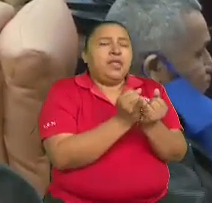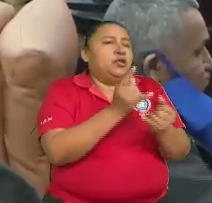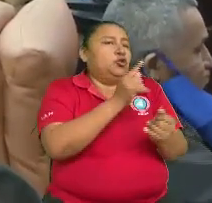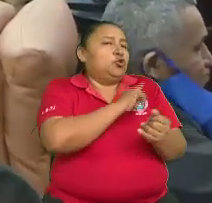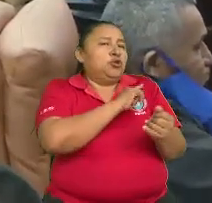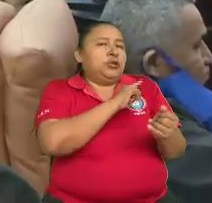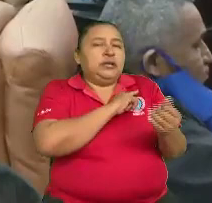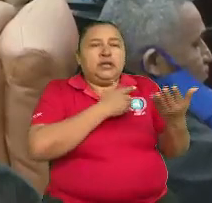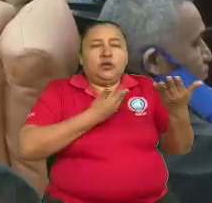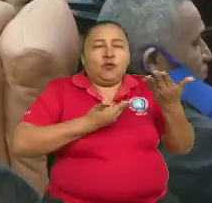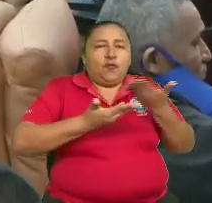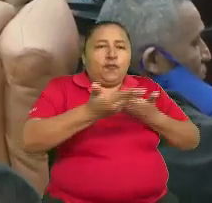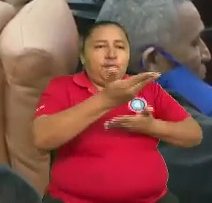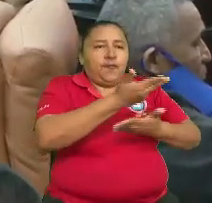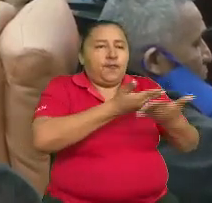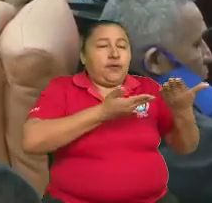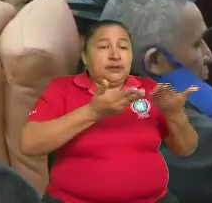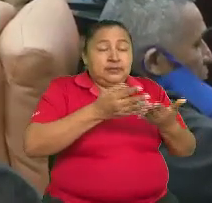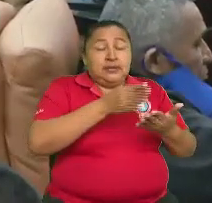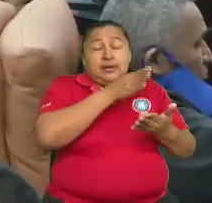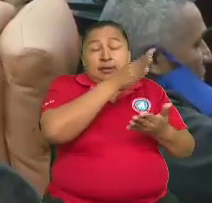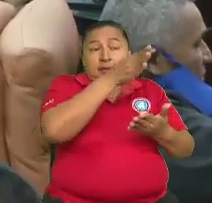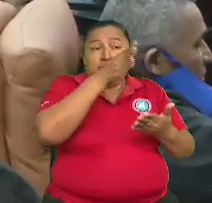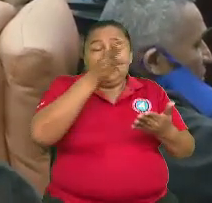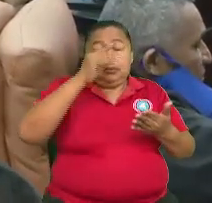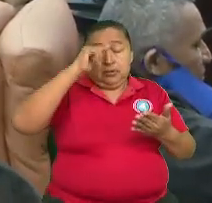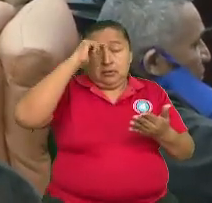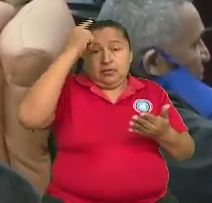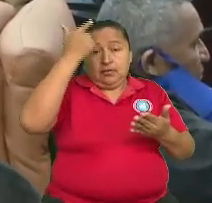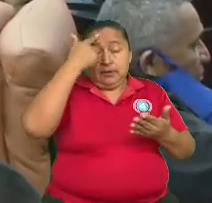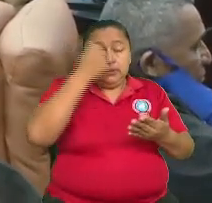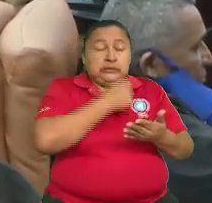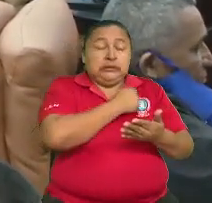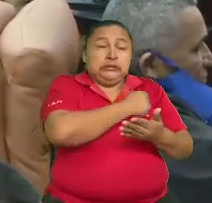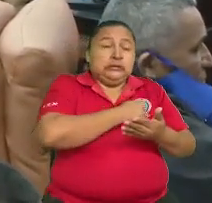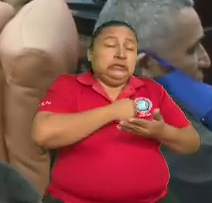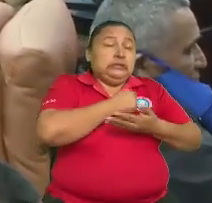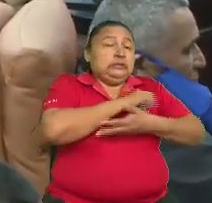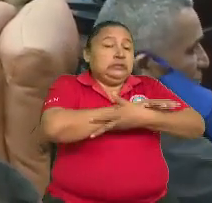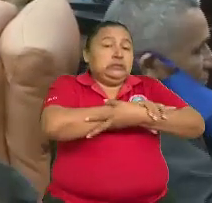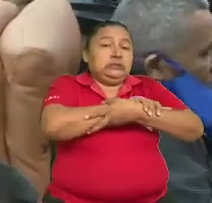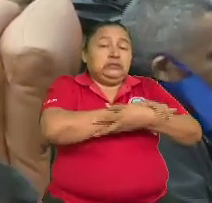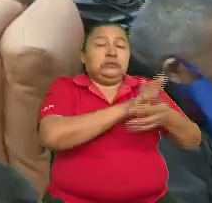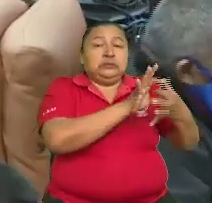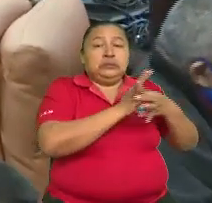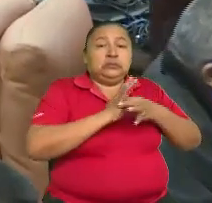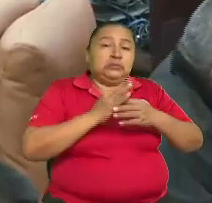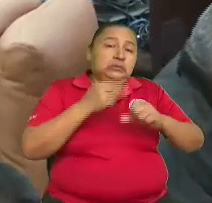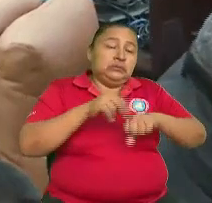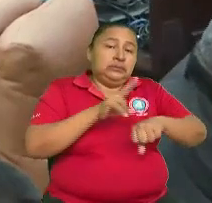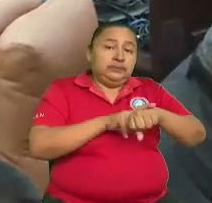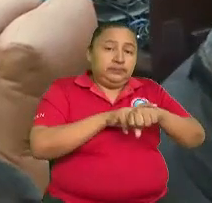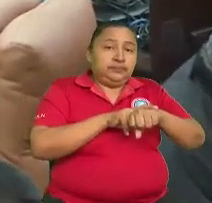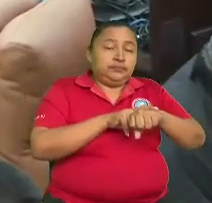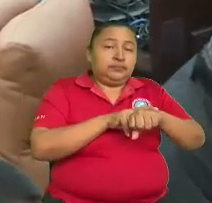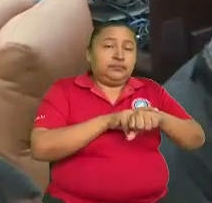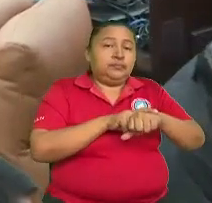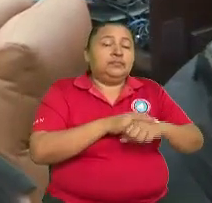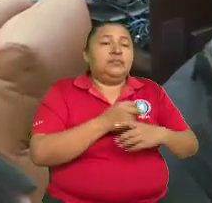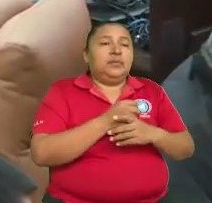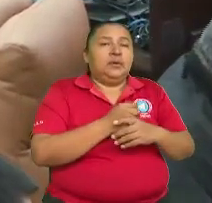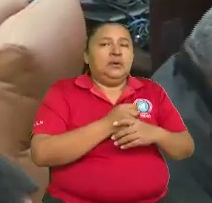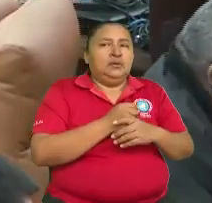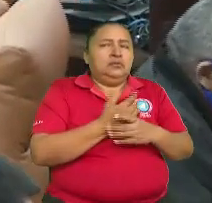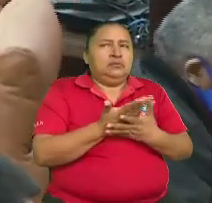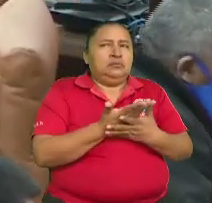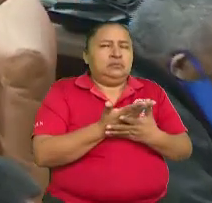confianza en la gestión del gobierno de reconciliación y unidad nacional, no puede